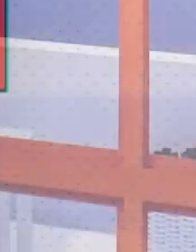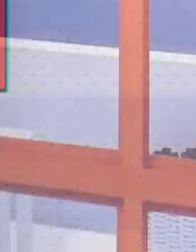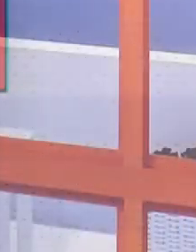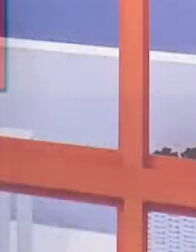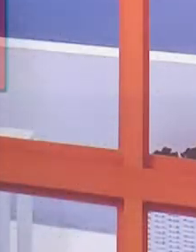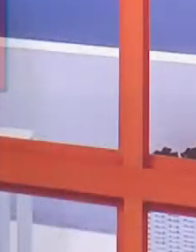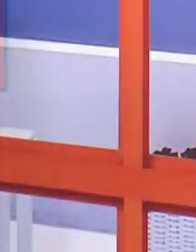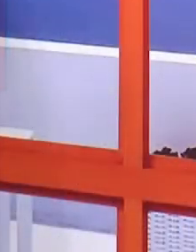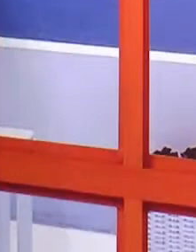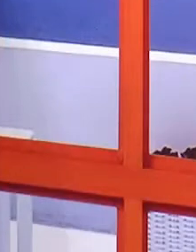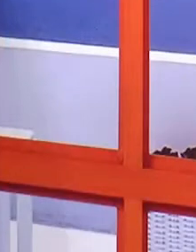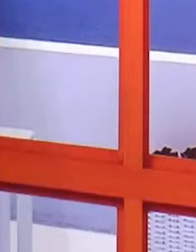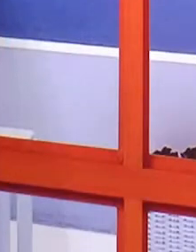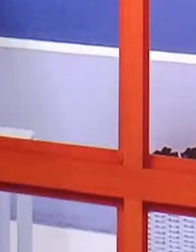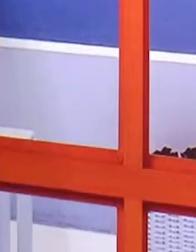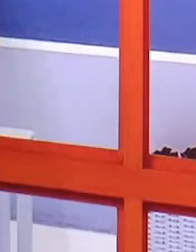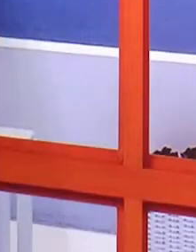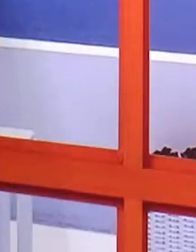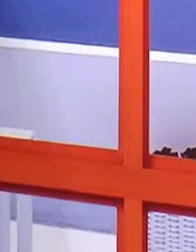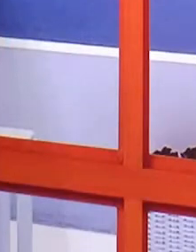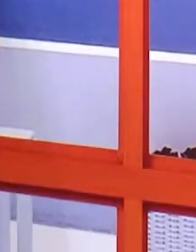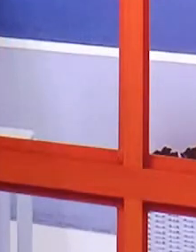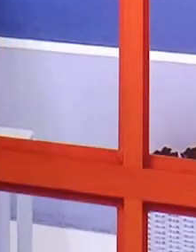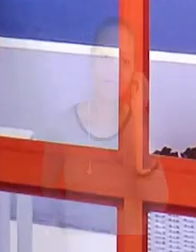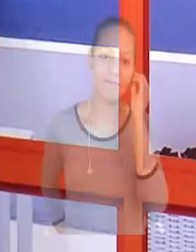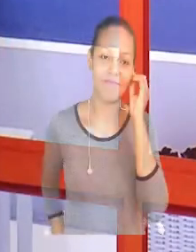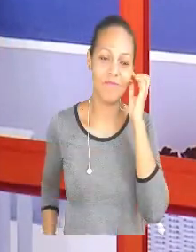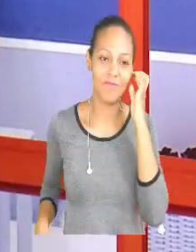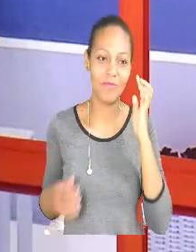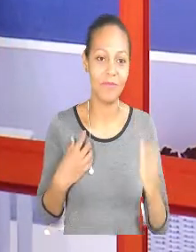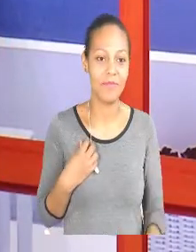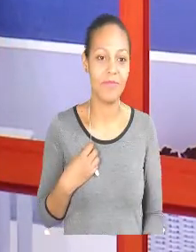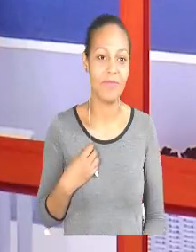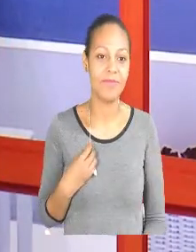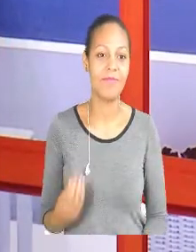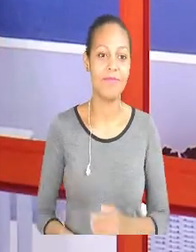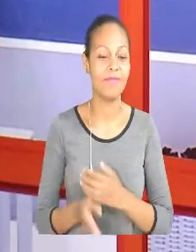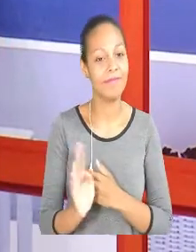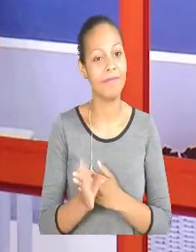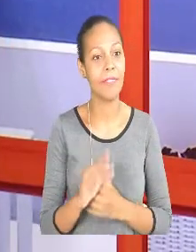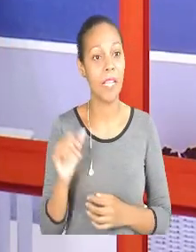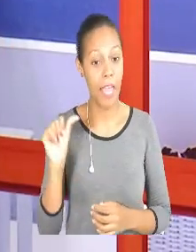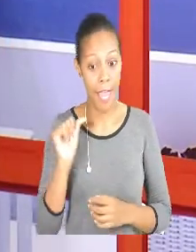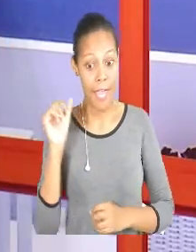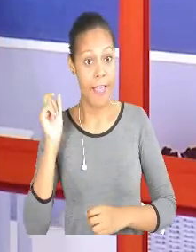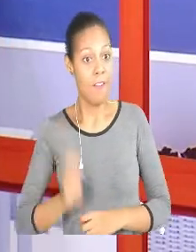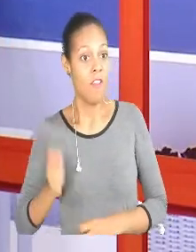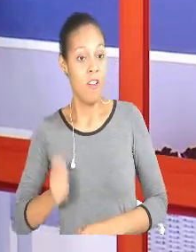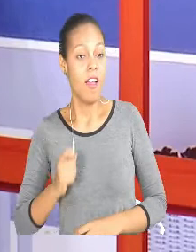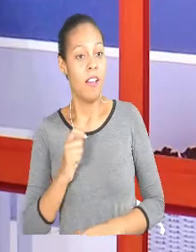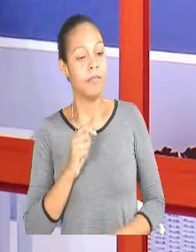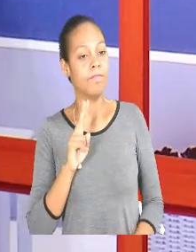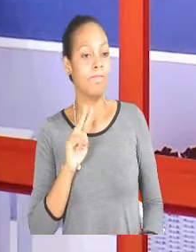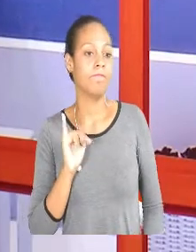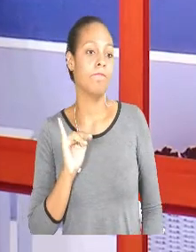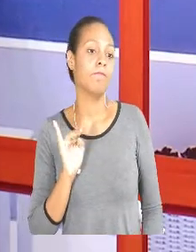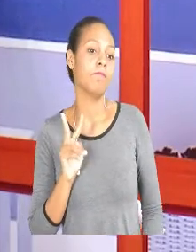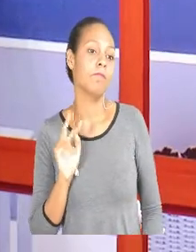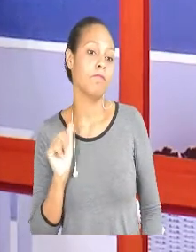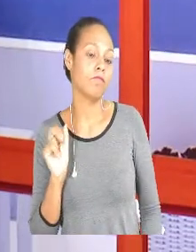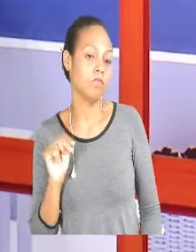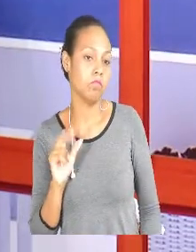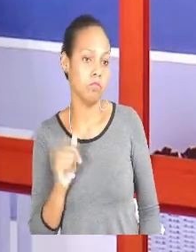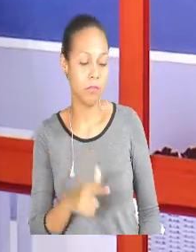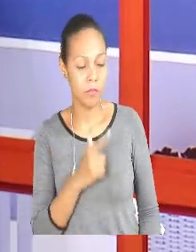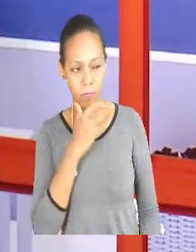Bueno, y nosotros continuamos aquí en casa en nuestra sección de expertos. Nuestra abogada Viviana Betancourt nos va a resolver una duda que